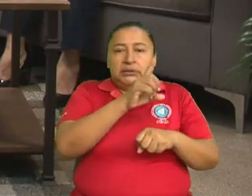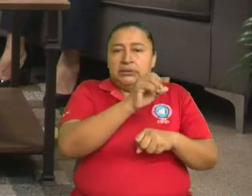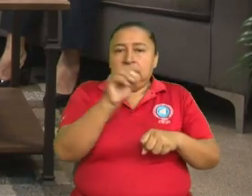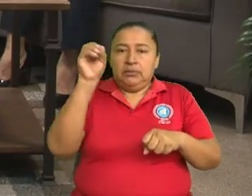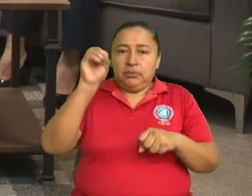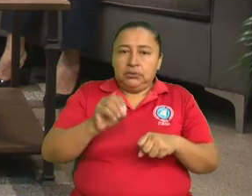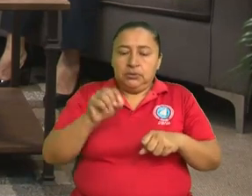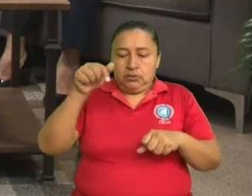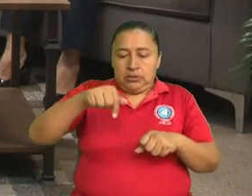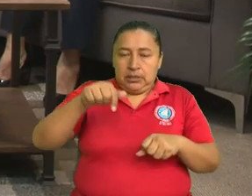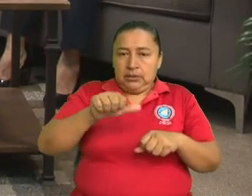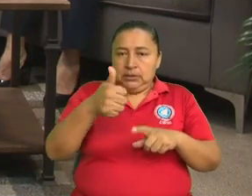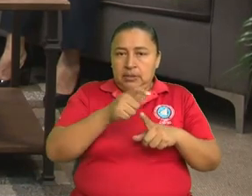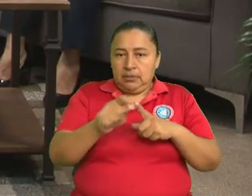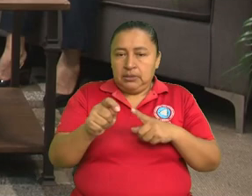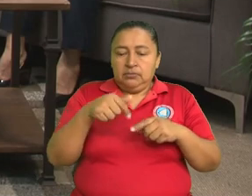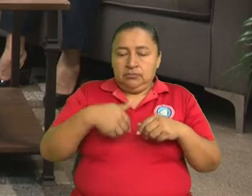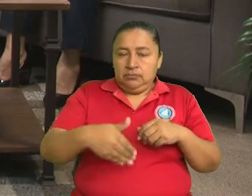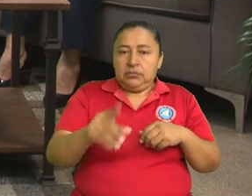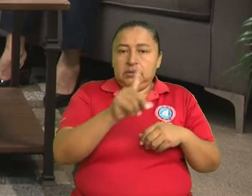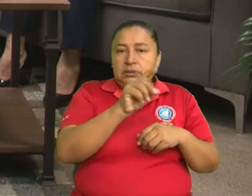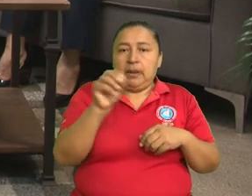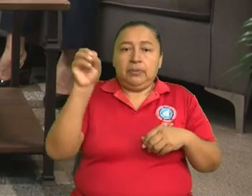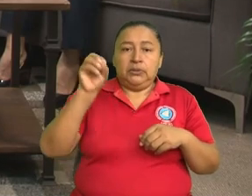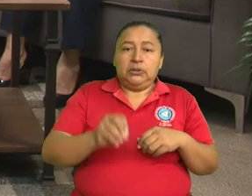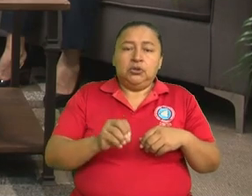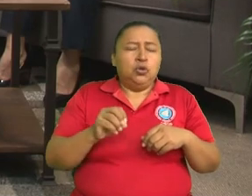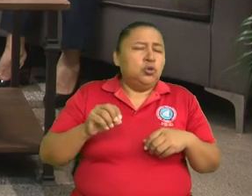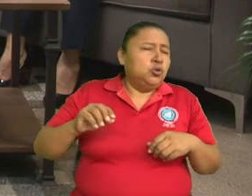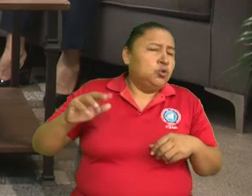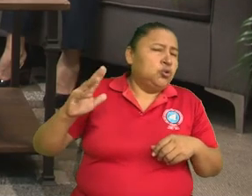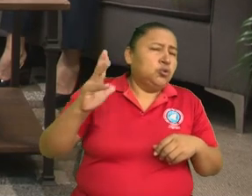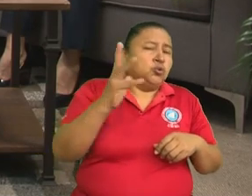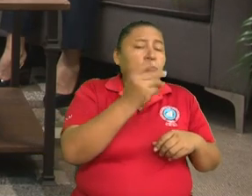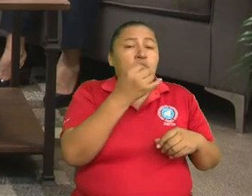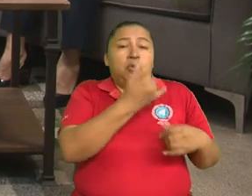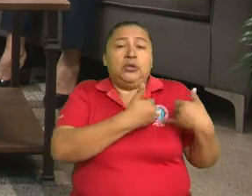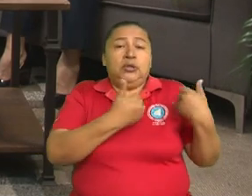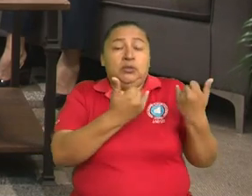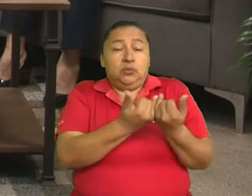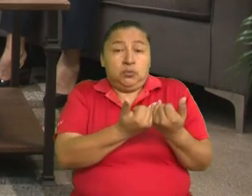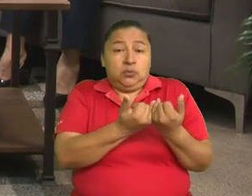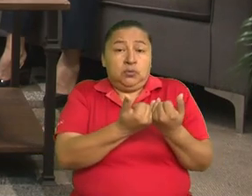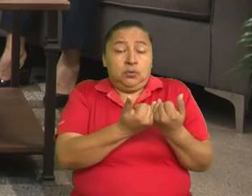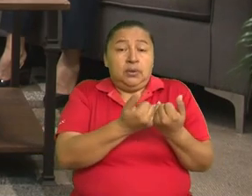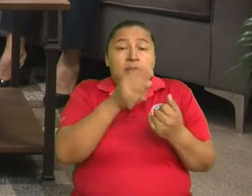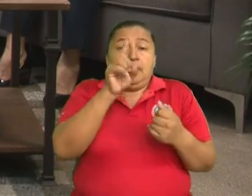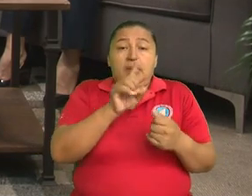ya en este semestre vamos a completar el 100% de todos los colegios de secundaria pública